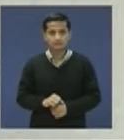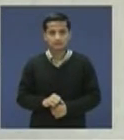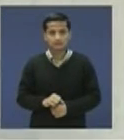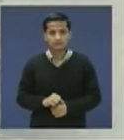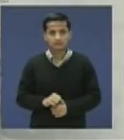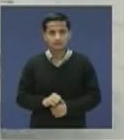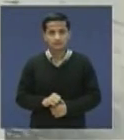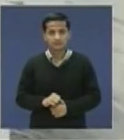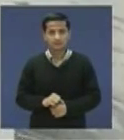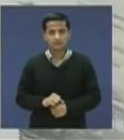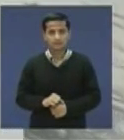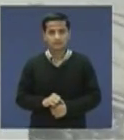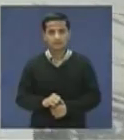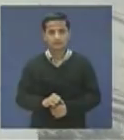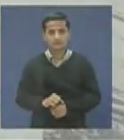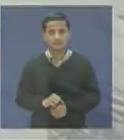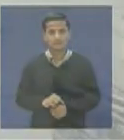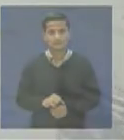www.segovia.es